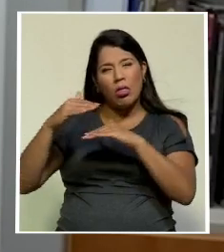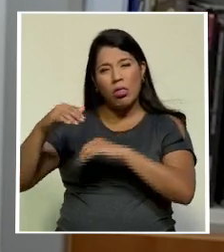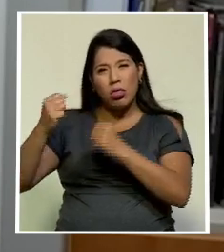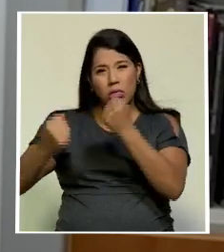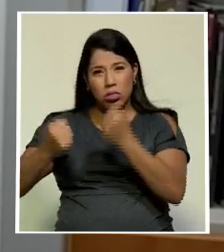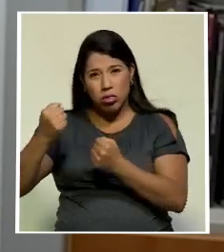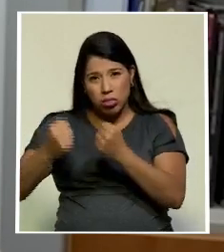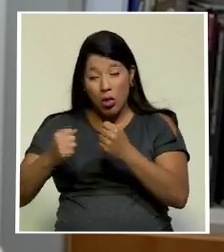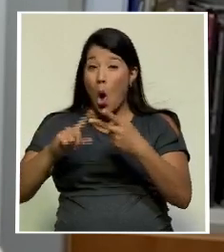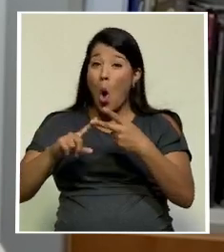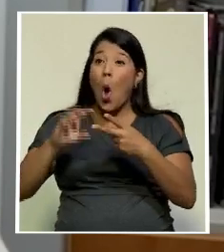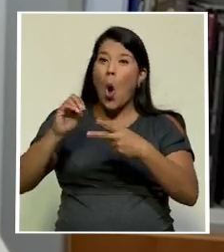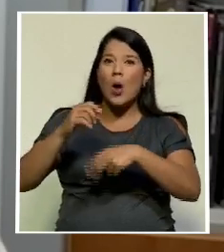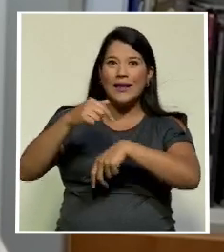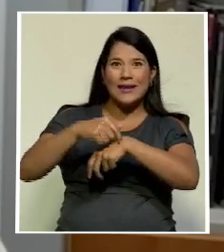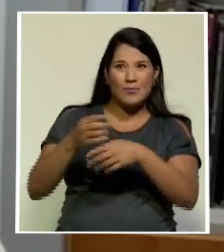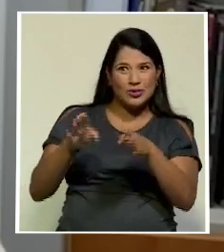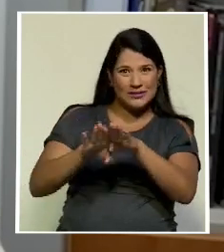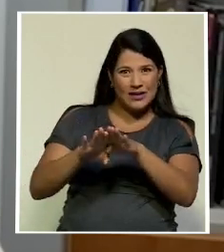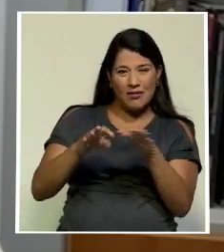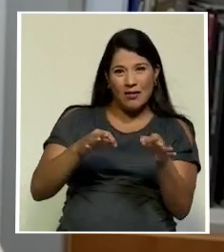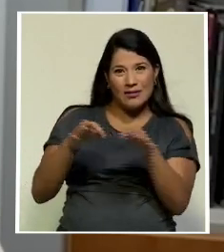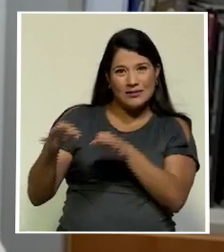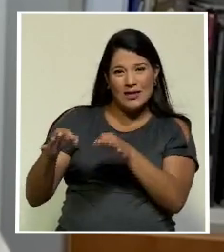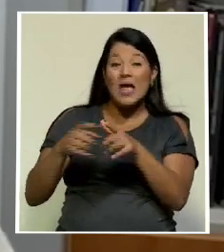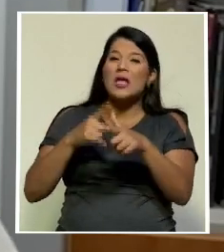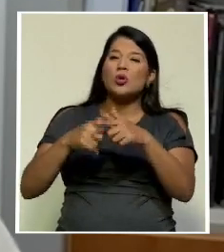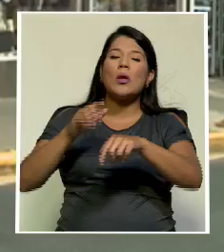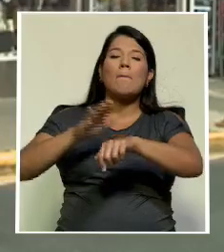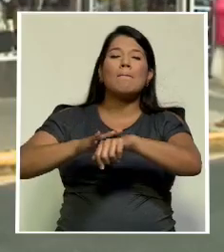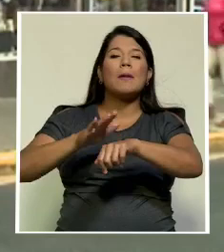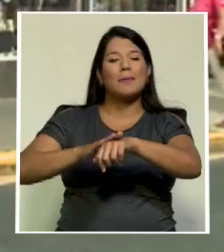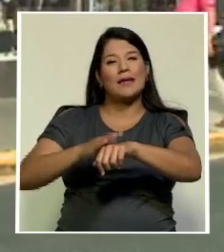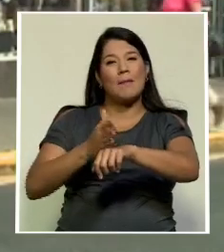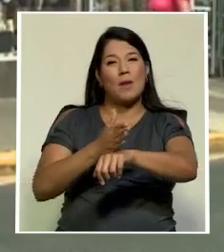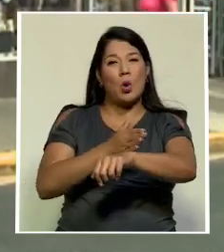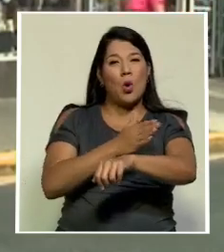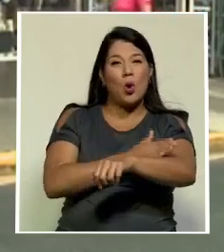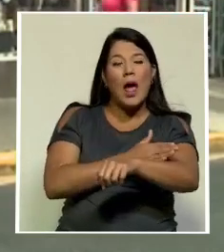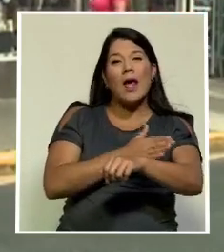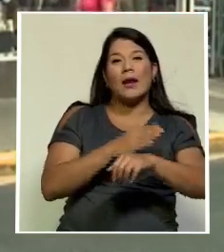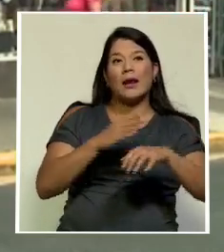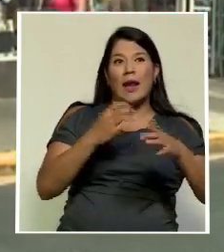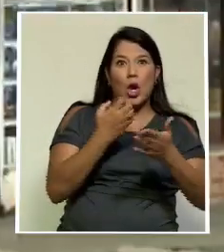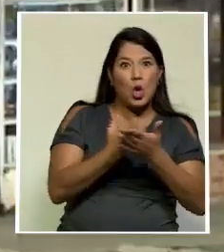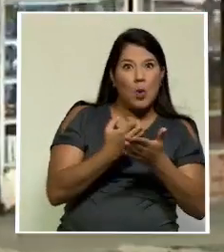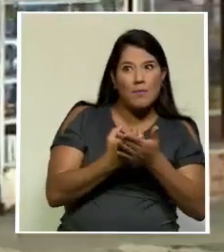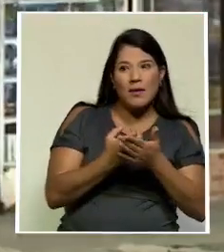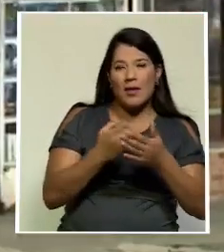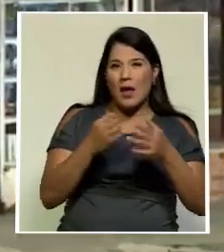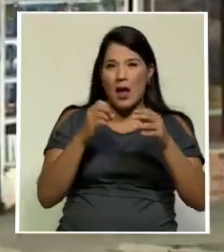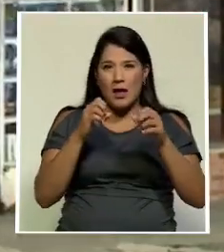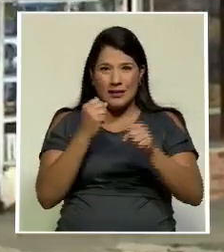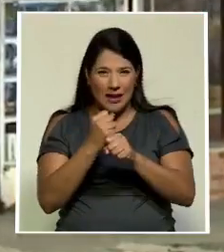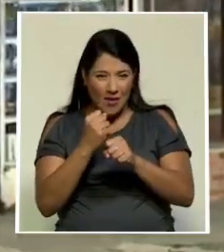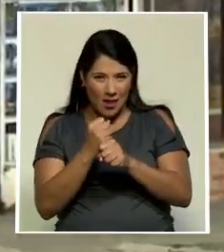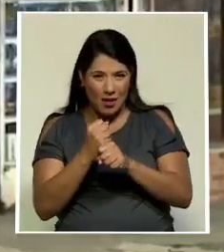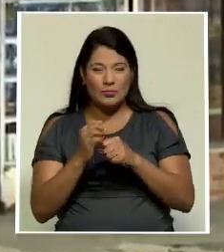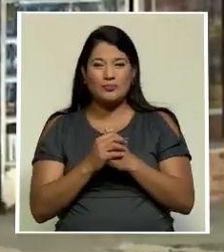que acelerará la recuperación, la economía y el empleo. Ante la llegada del Viernes Negro y las promociones que se